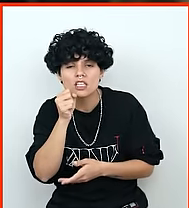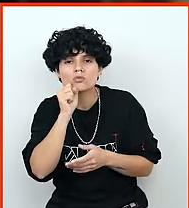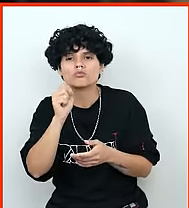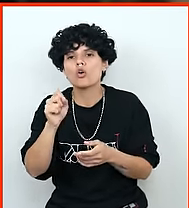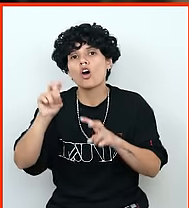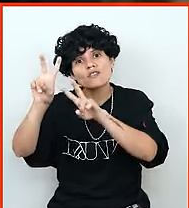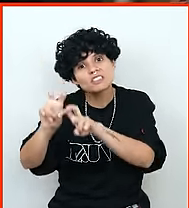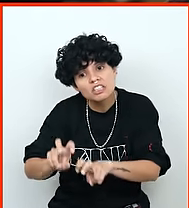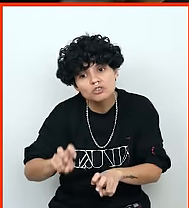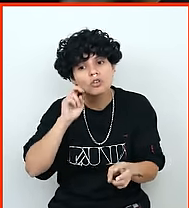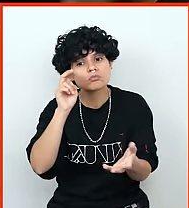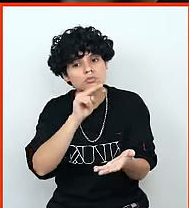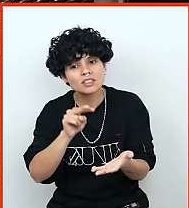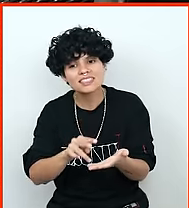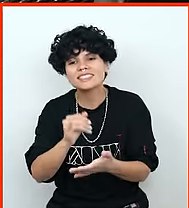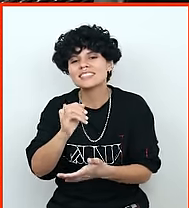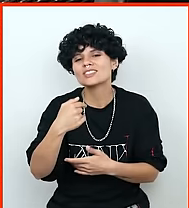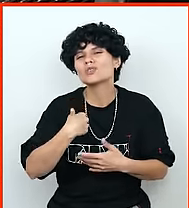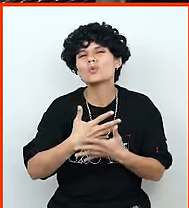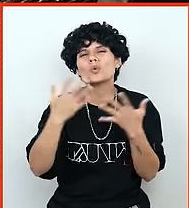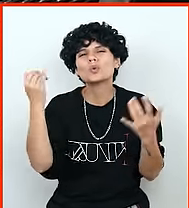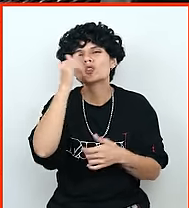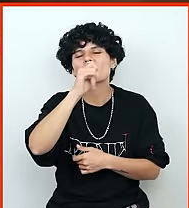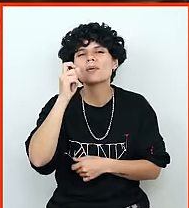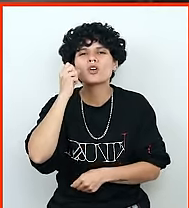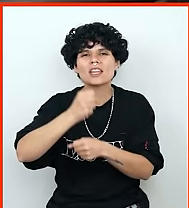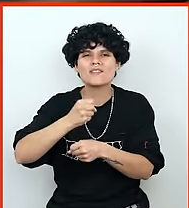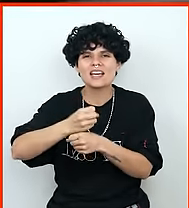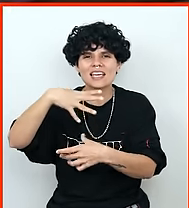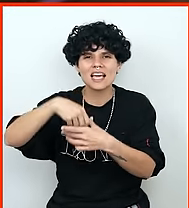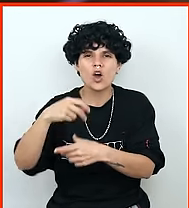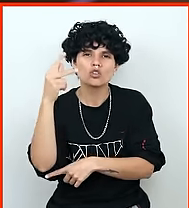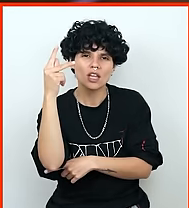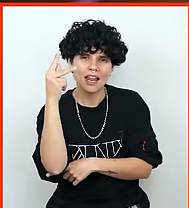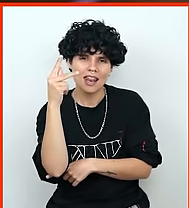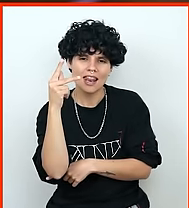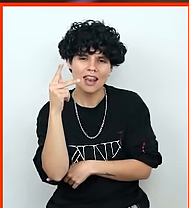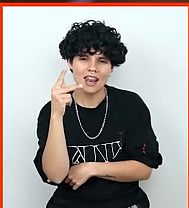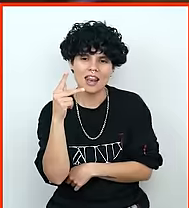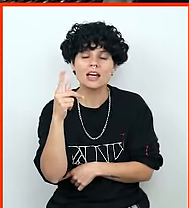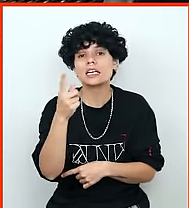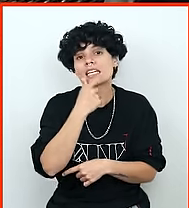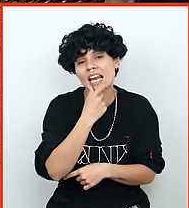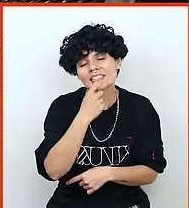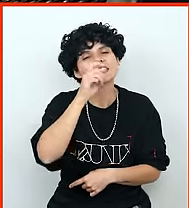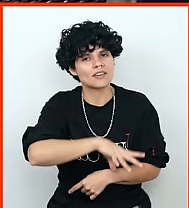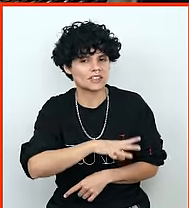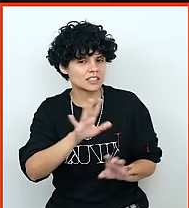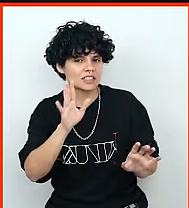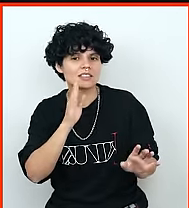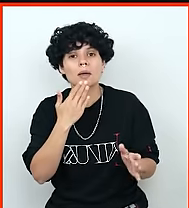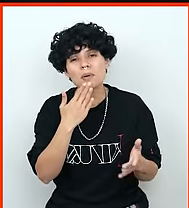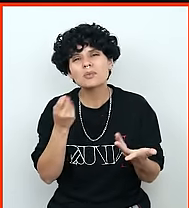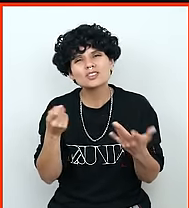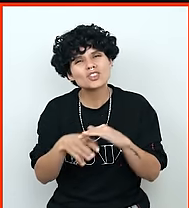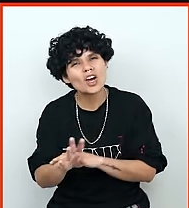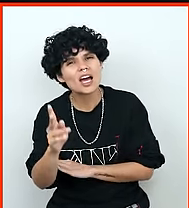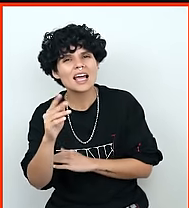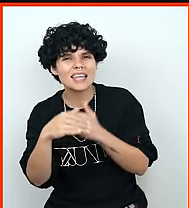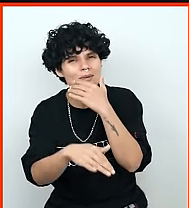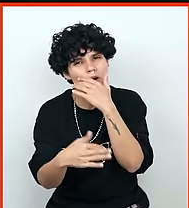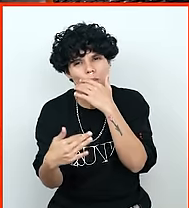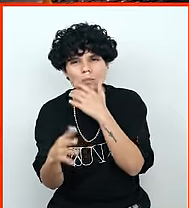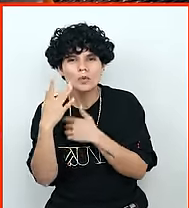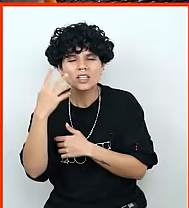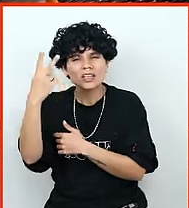me gusta. ¿Cómo en distintos idiomas? Es que, claro, yo trabajé mucho tiempo en hotelería. ¿Ya? Entonces, como que me gusta mucho el... Bueno, inglés siempre lo dominé. Yo creo que por eso entré al hip hop